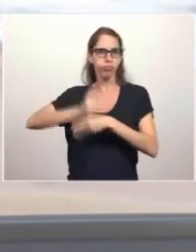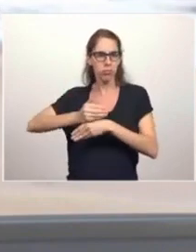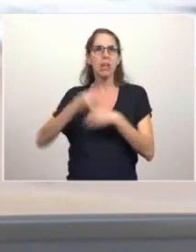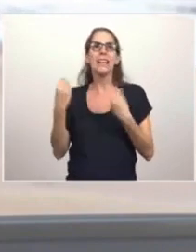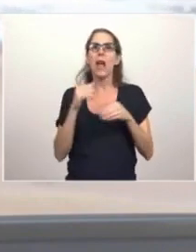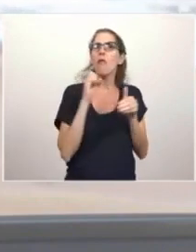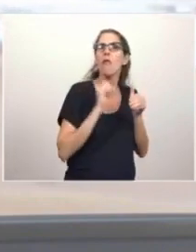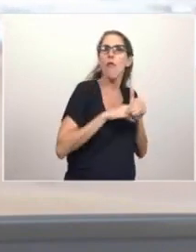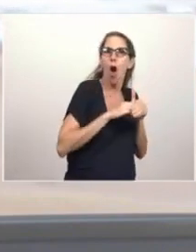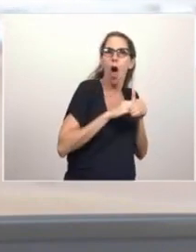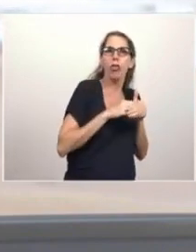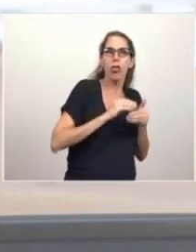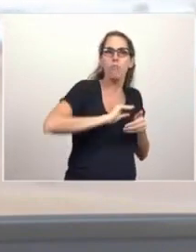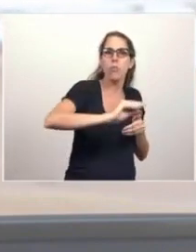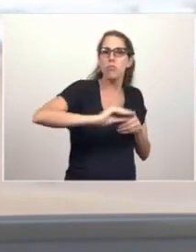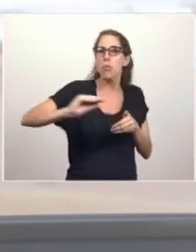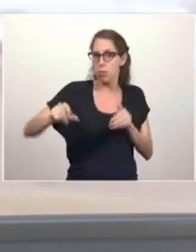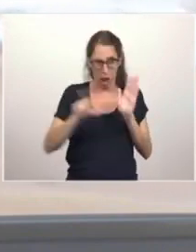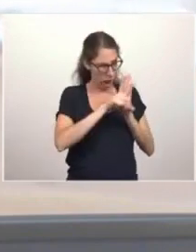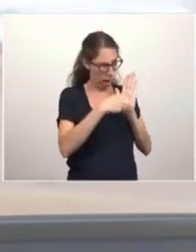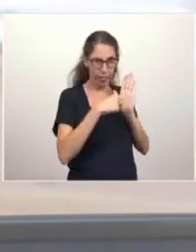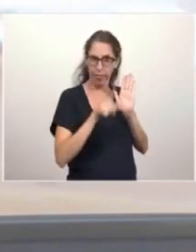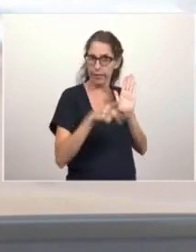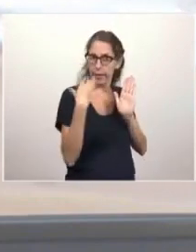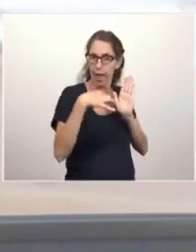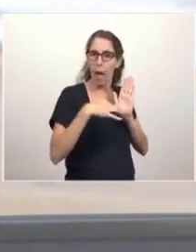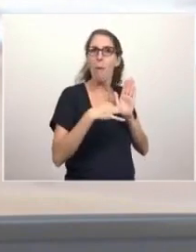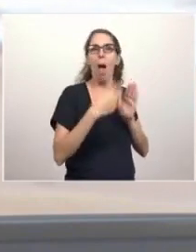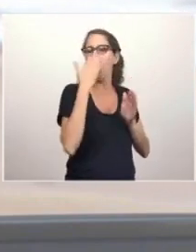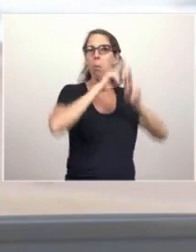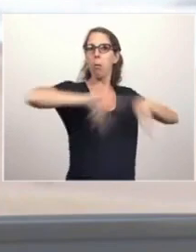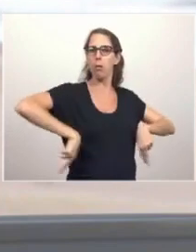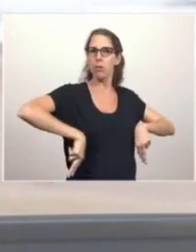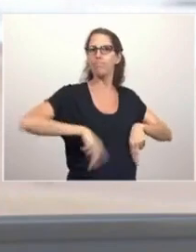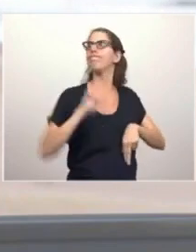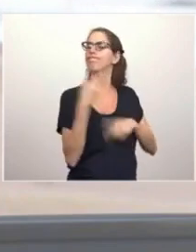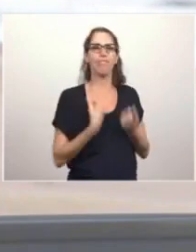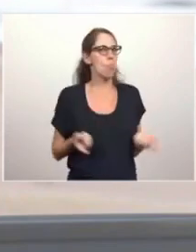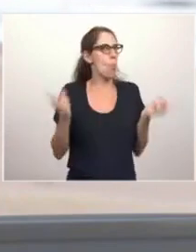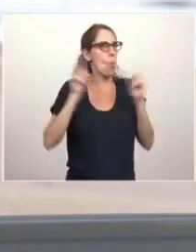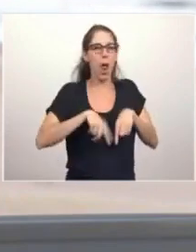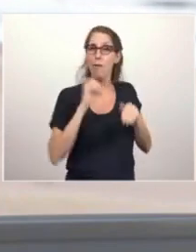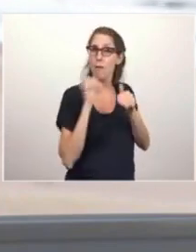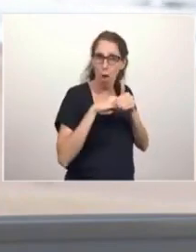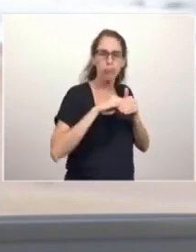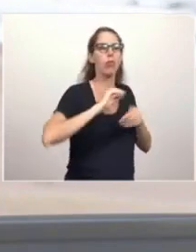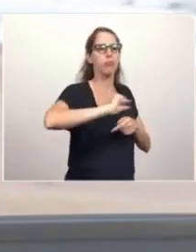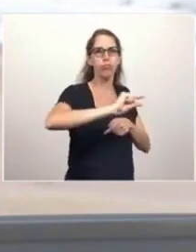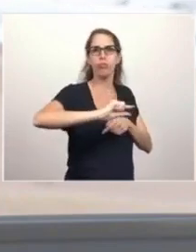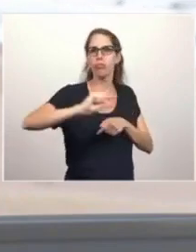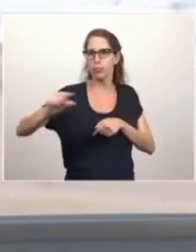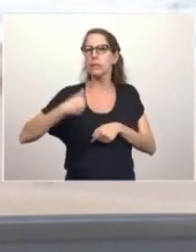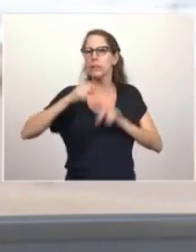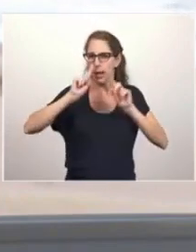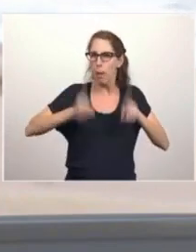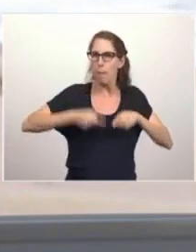ley y sin embargo no se cumplía. Hemos vuelto a poner en marcha todos esos fondos cooperativos, hemos lanzado varios